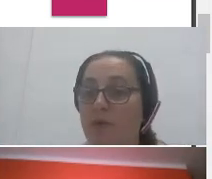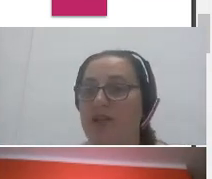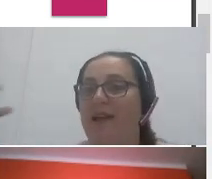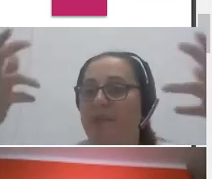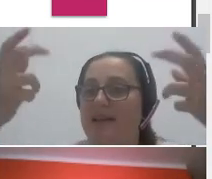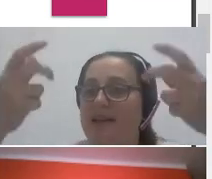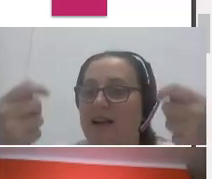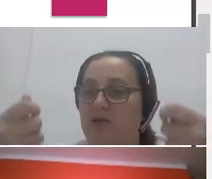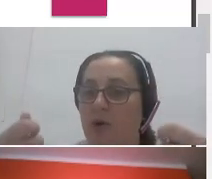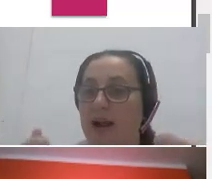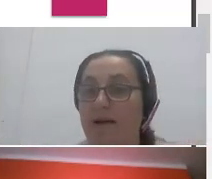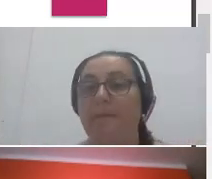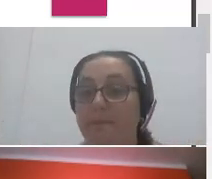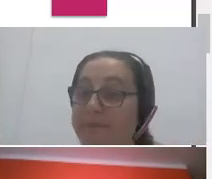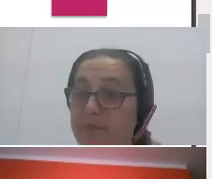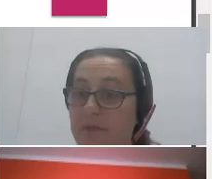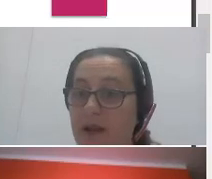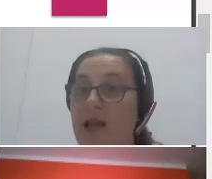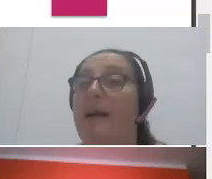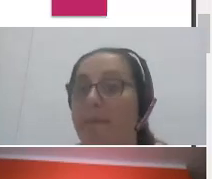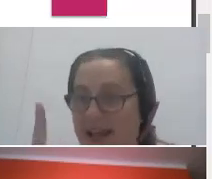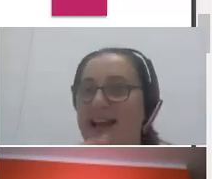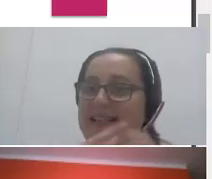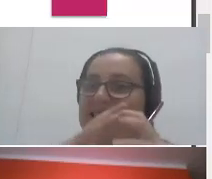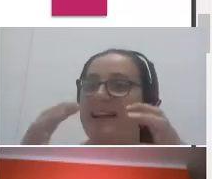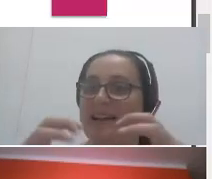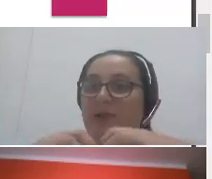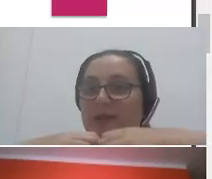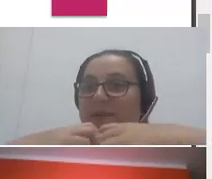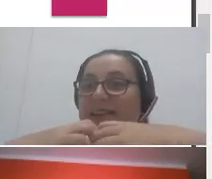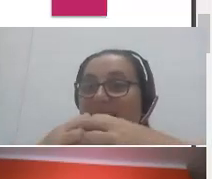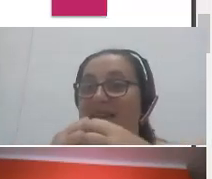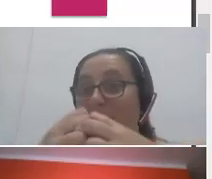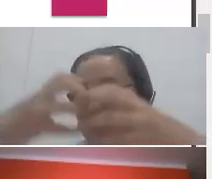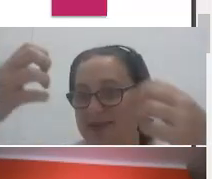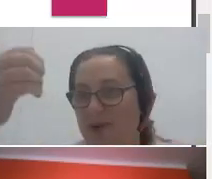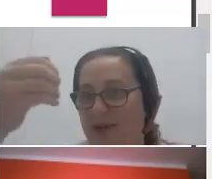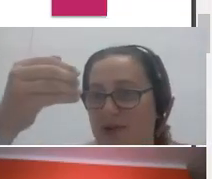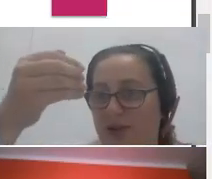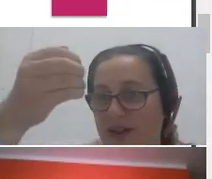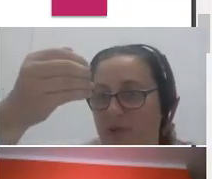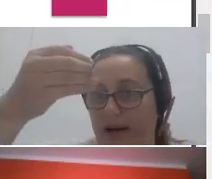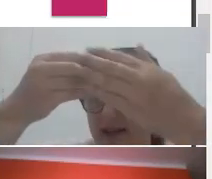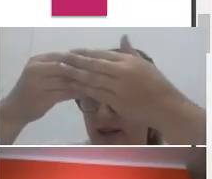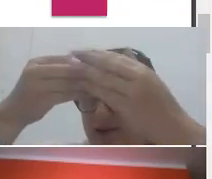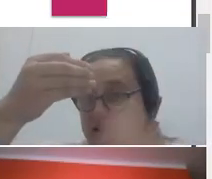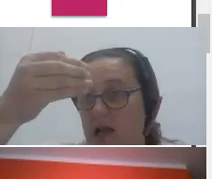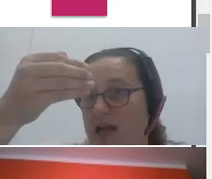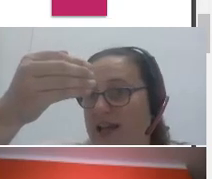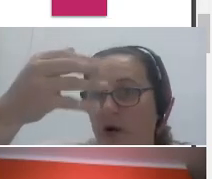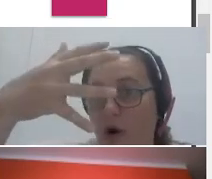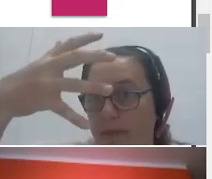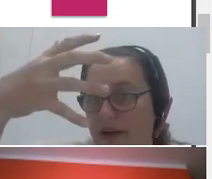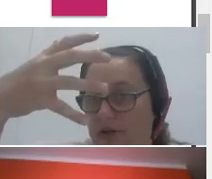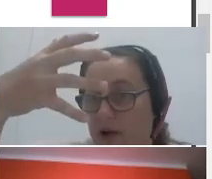es mucha, Profe, ¿eso es cuando se hacen estrías? Bien, Eso es ese es el cuando- caso justamente inverso, cuando nosotros tenemos el tejido así